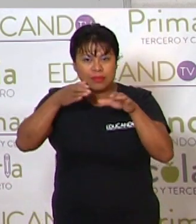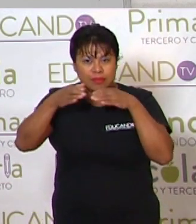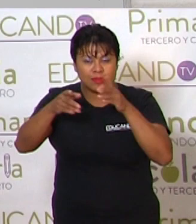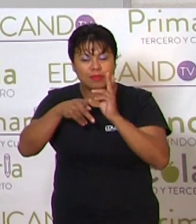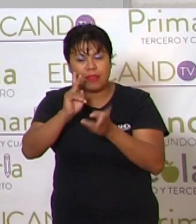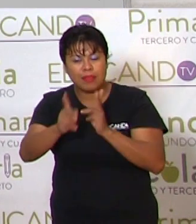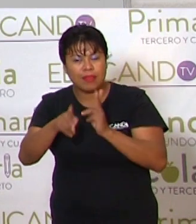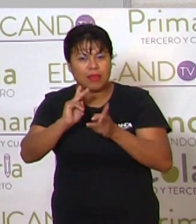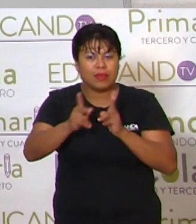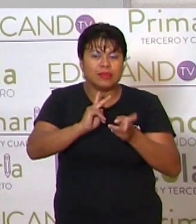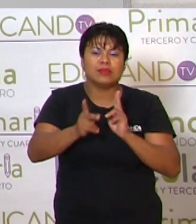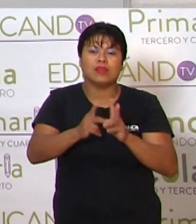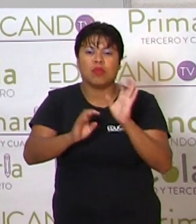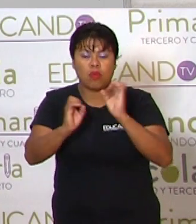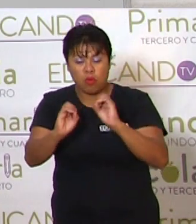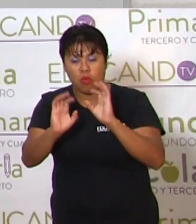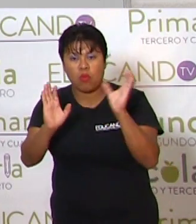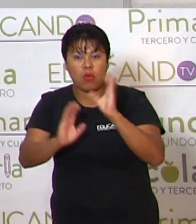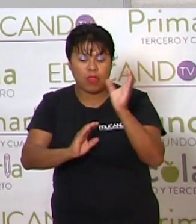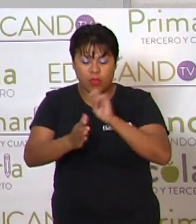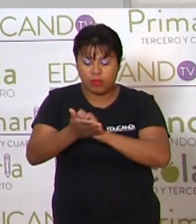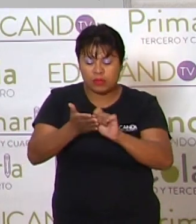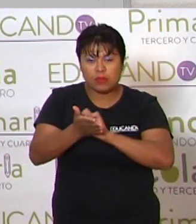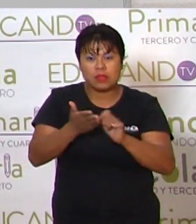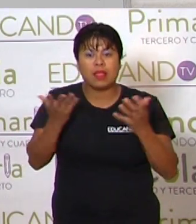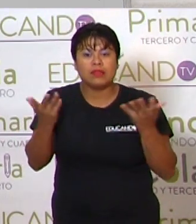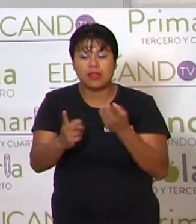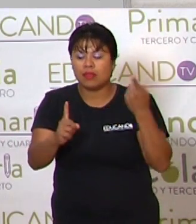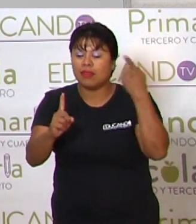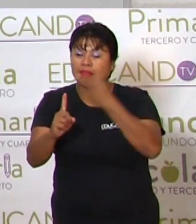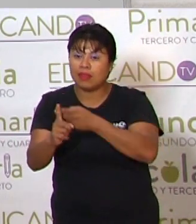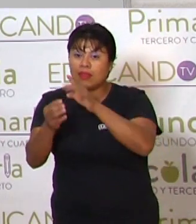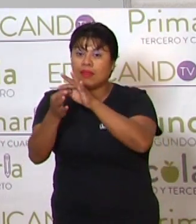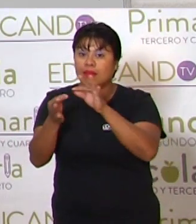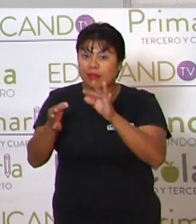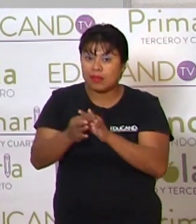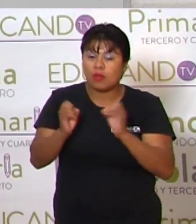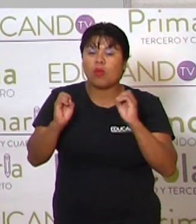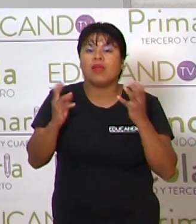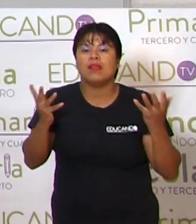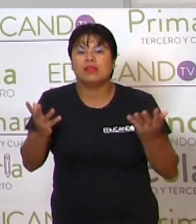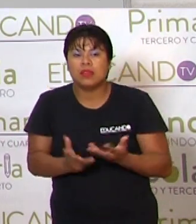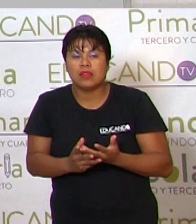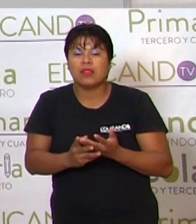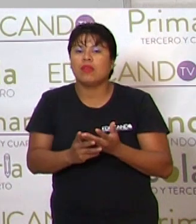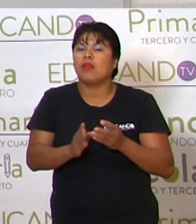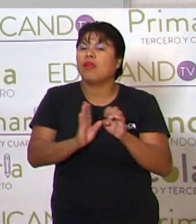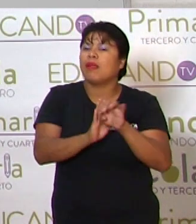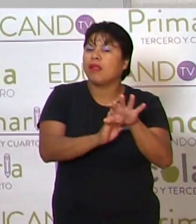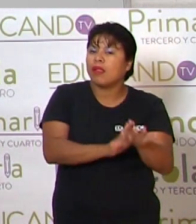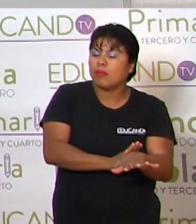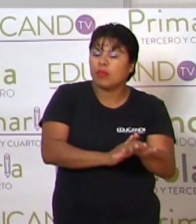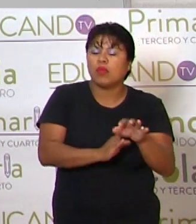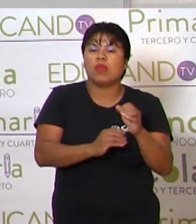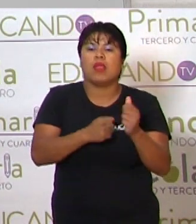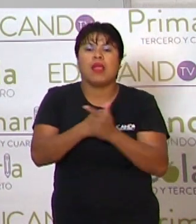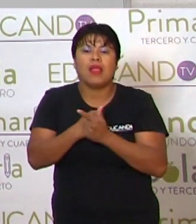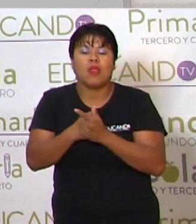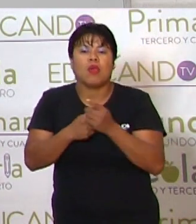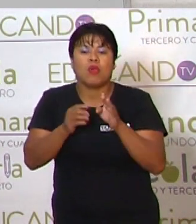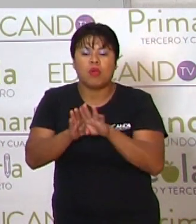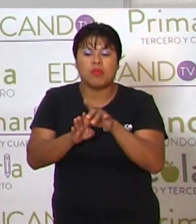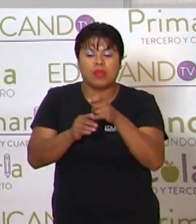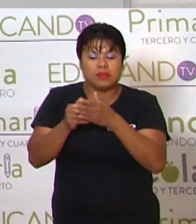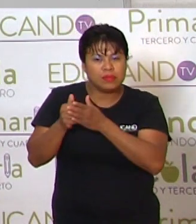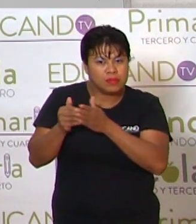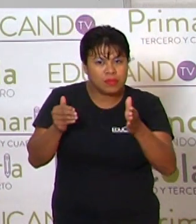o al momento de estar escribiendo, haciendo referencia o haciendo alusión a algo determinado dentro